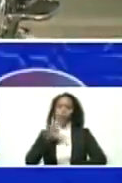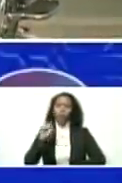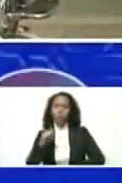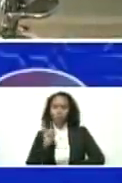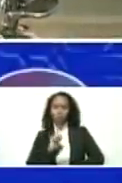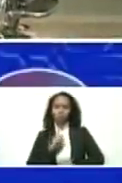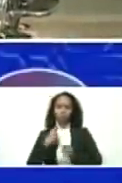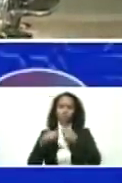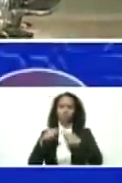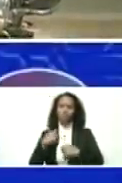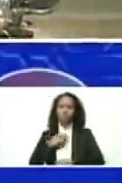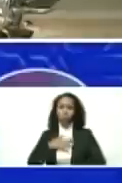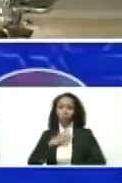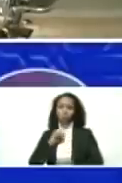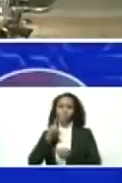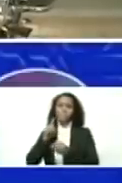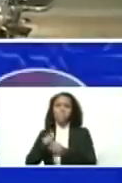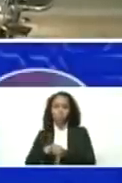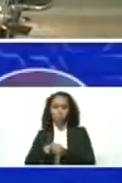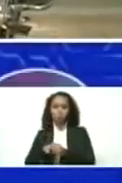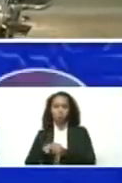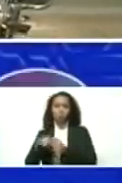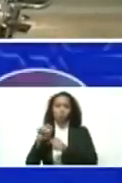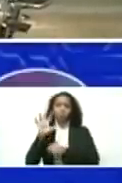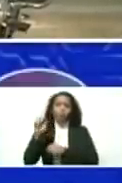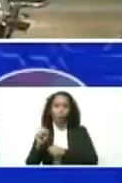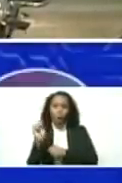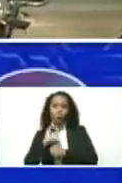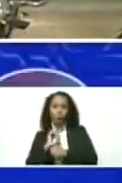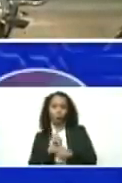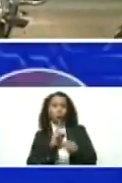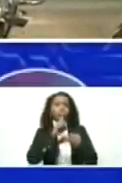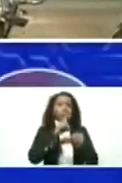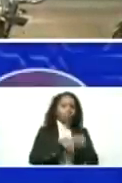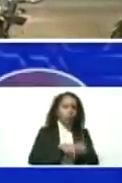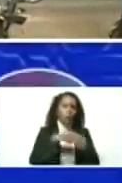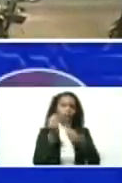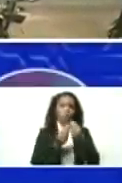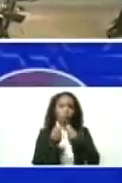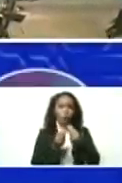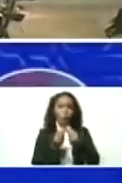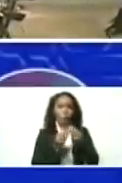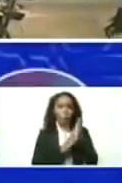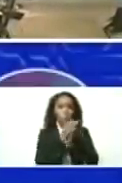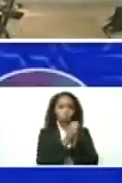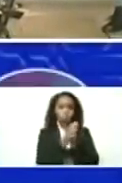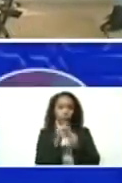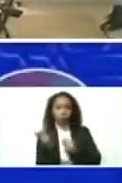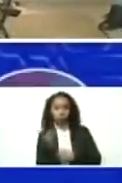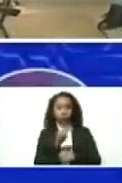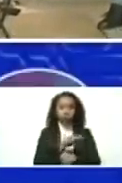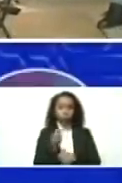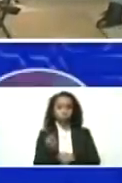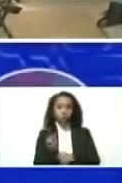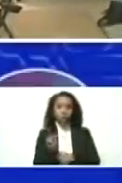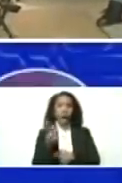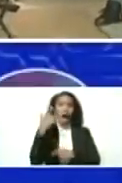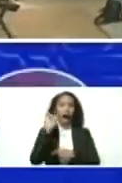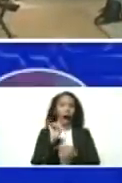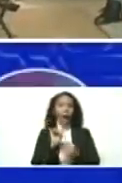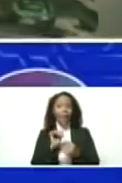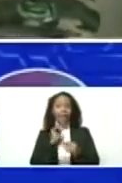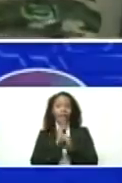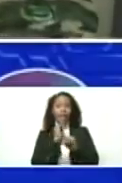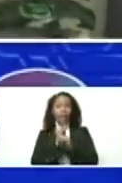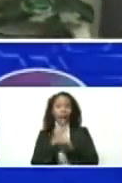Puedo ingresar como comprador o puedo ingresar como emprendedor. Entonces, el emprendedor tiene el enlace de Emprender